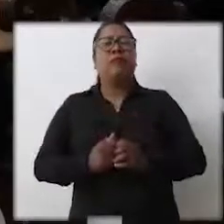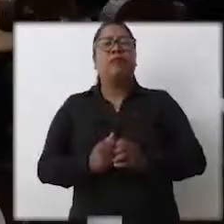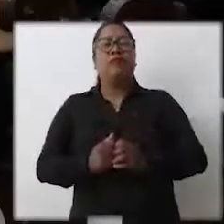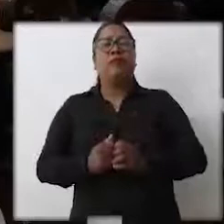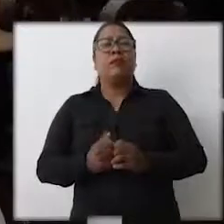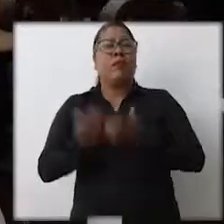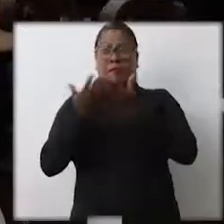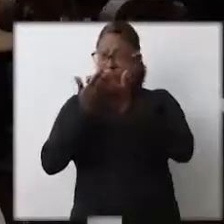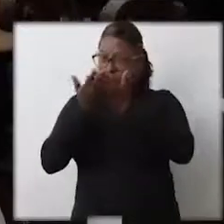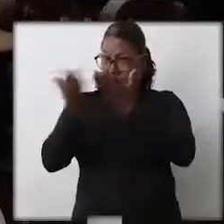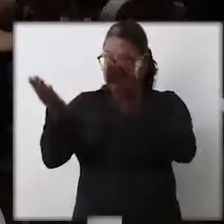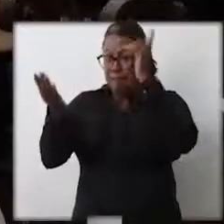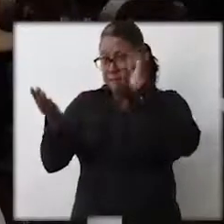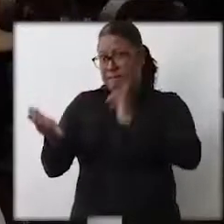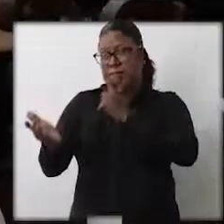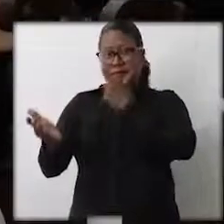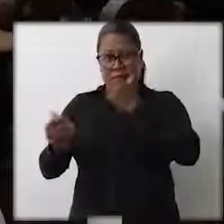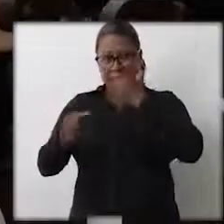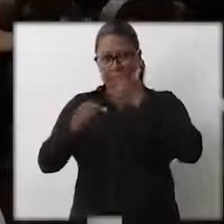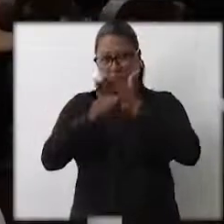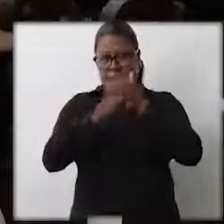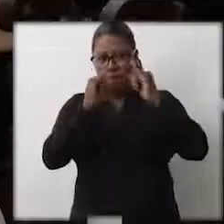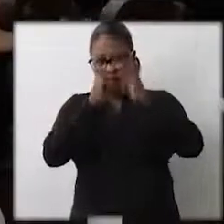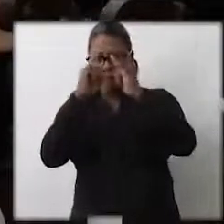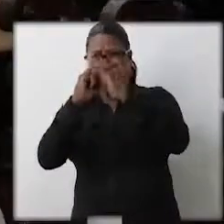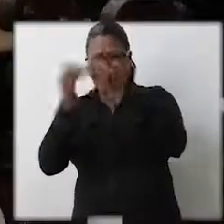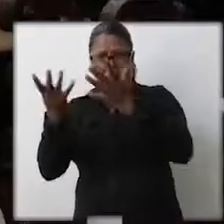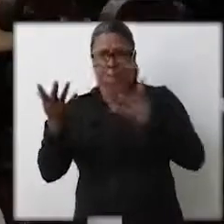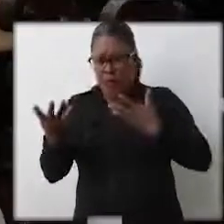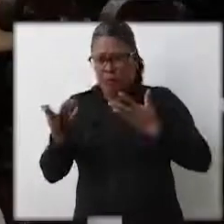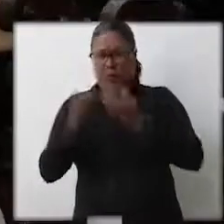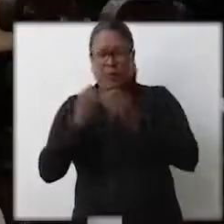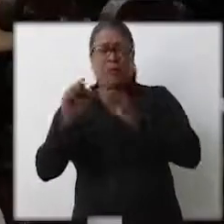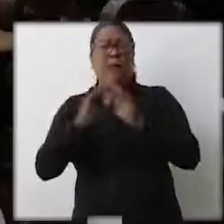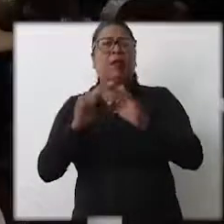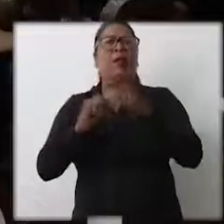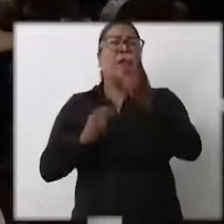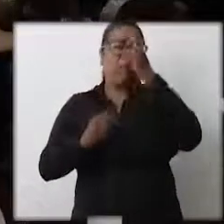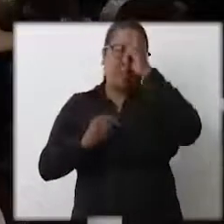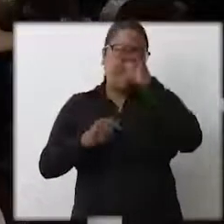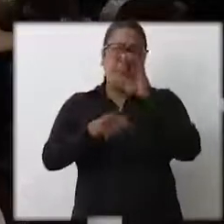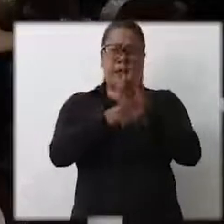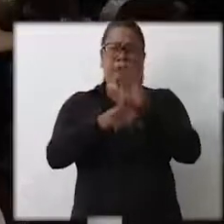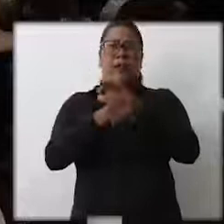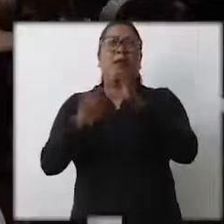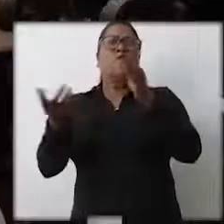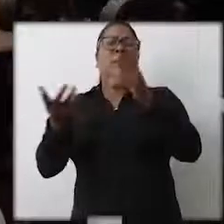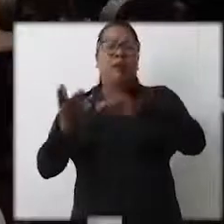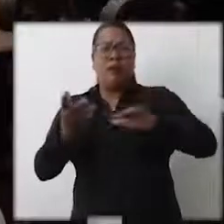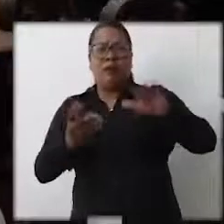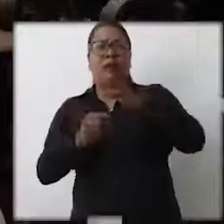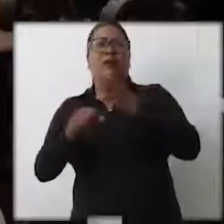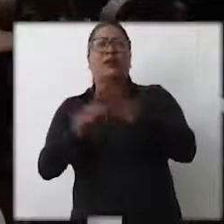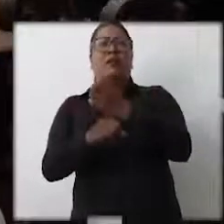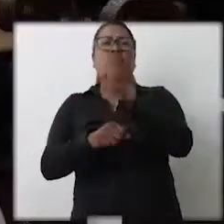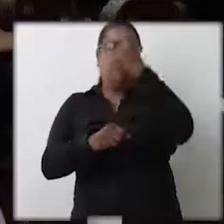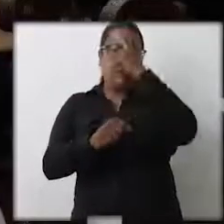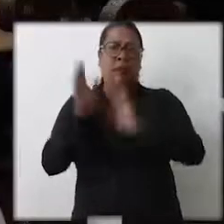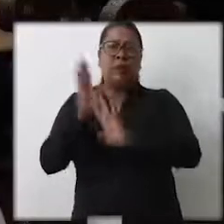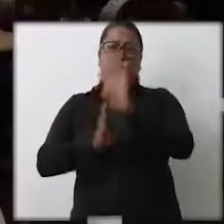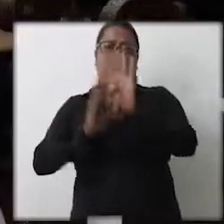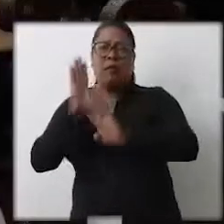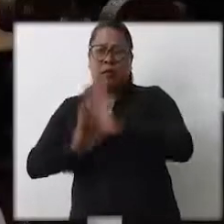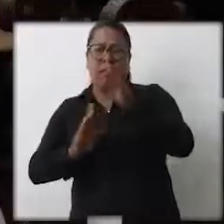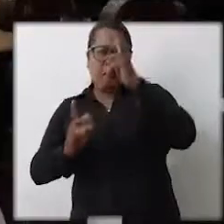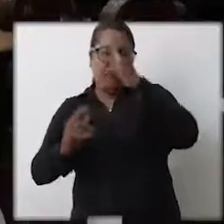para apoyarnos de manera recíproca y ocupar los canales de divulgación de ambas instituciones para que en beneficio